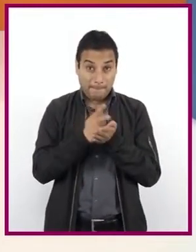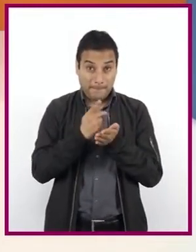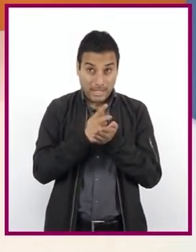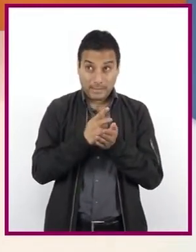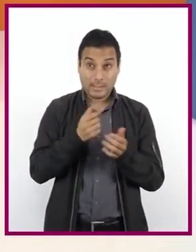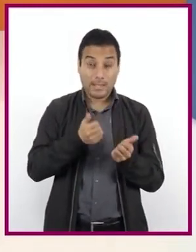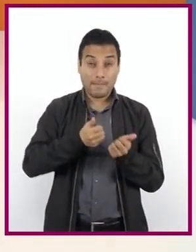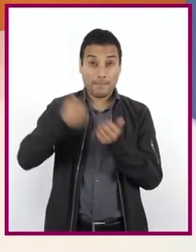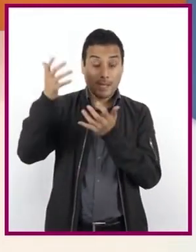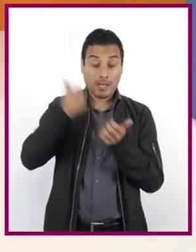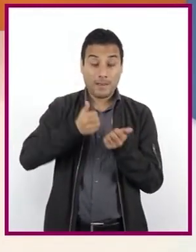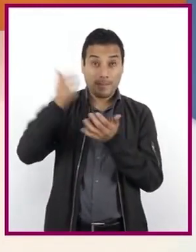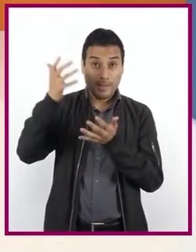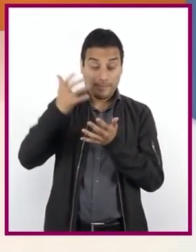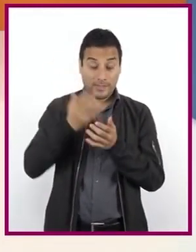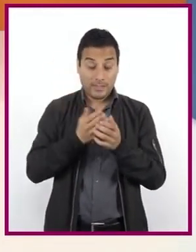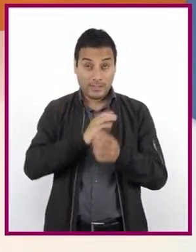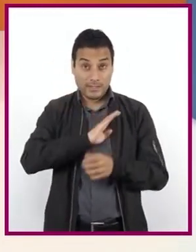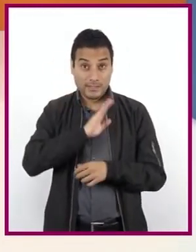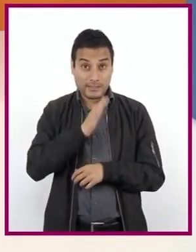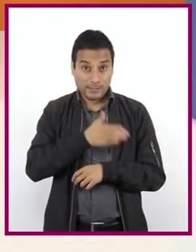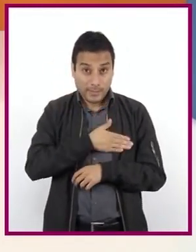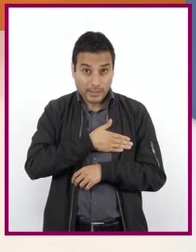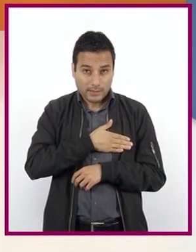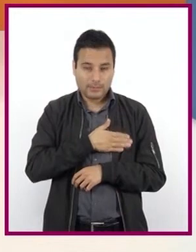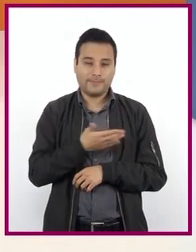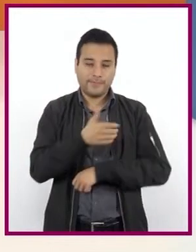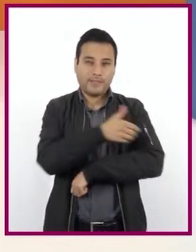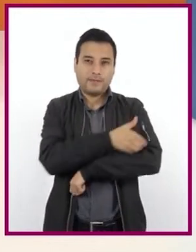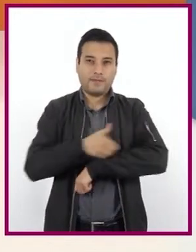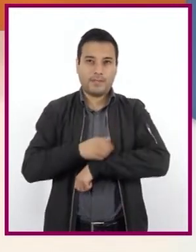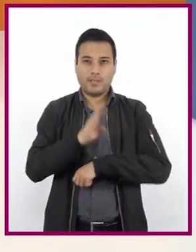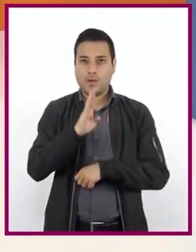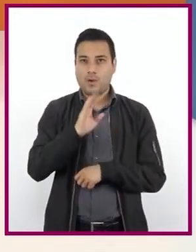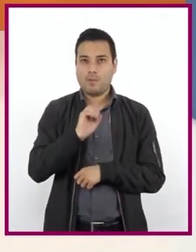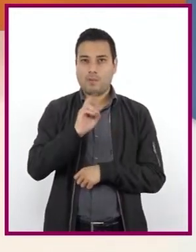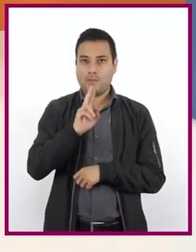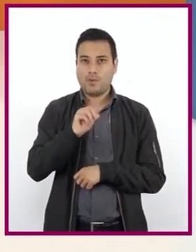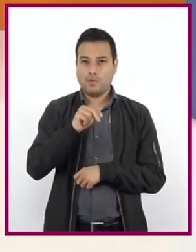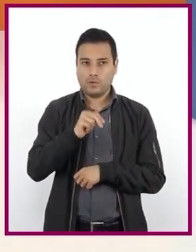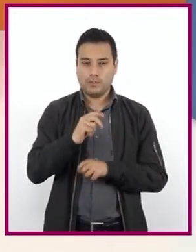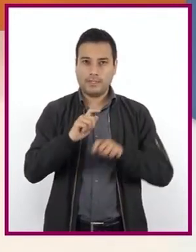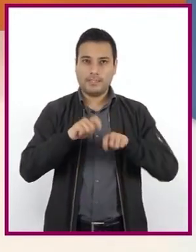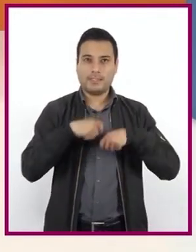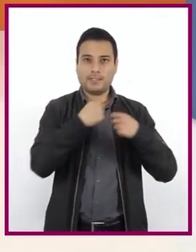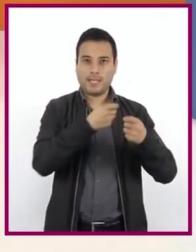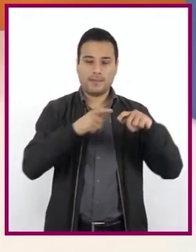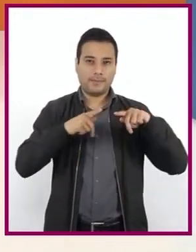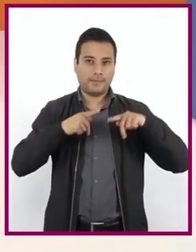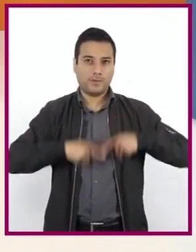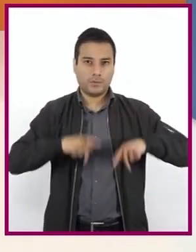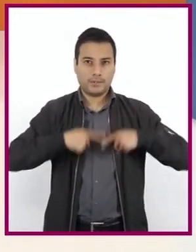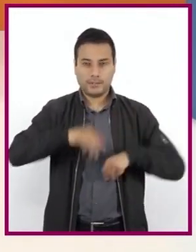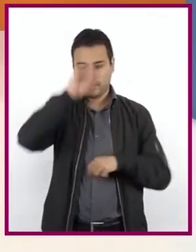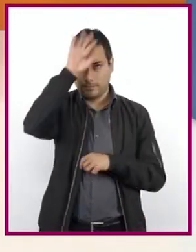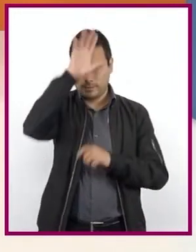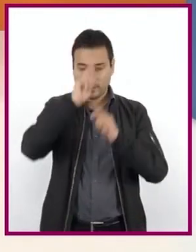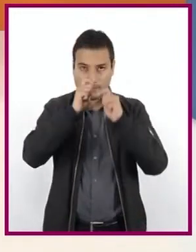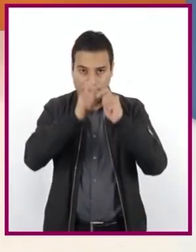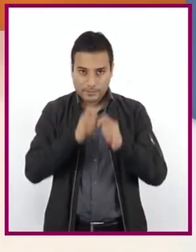metrópoli. Los Borbones otorgaron a los mineros los privilegios que a otros les